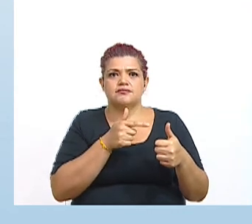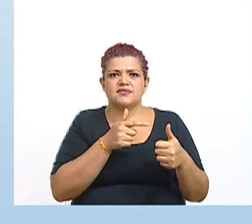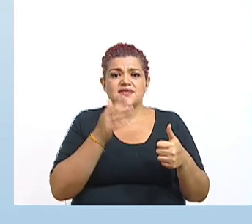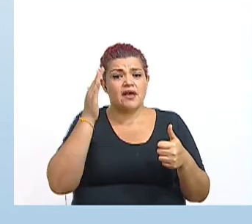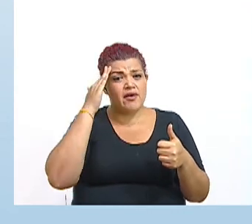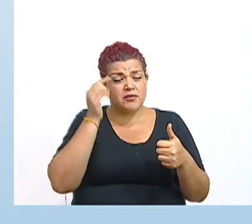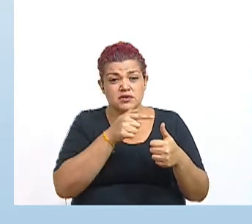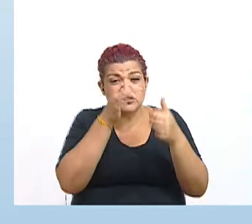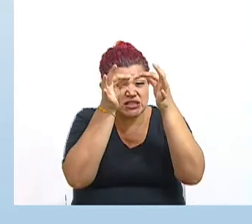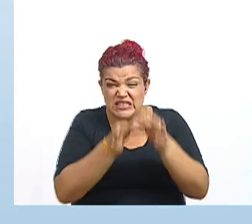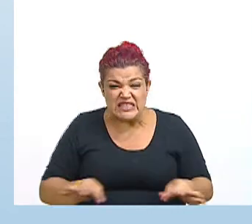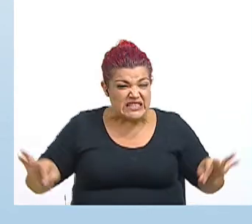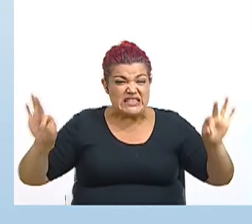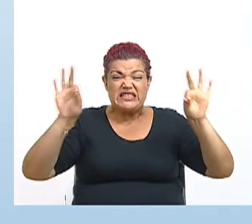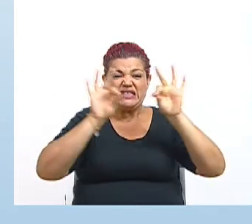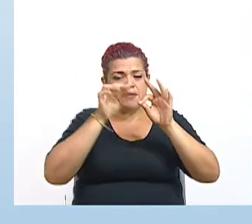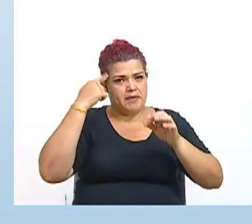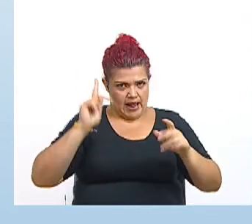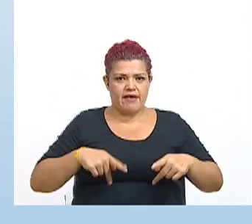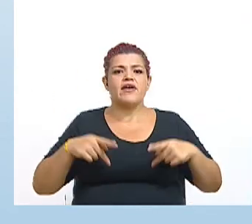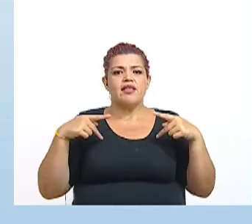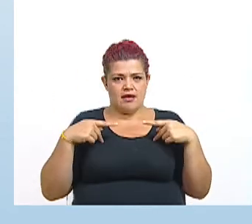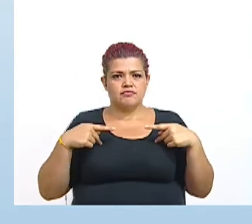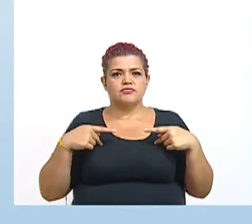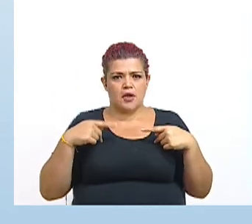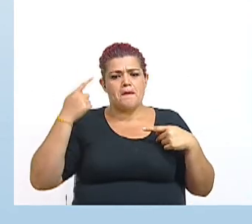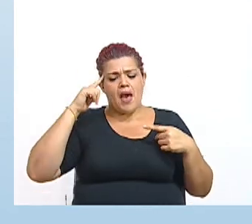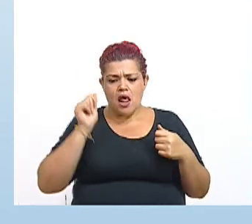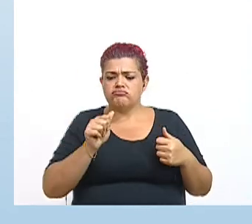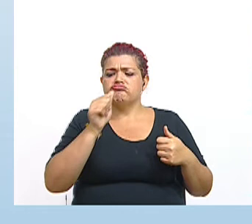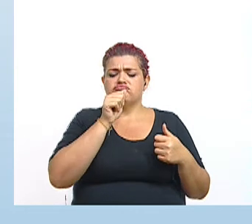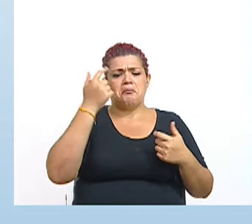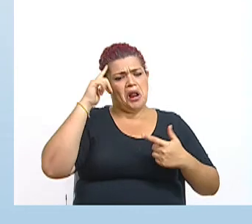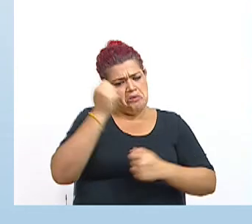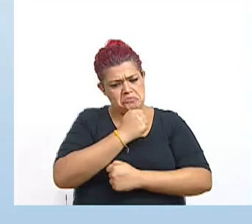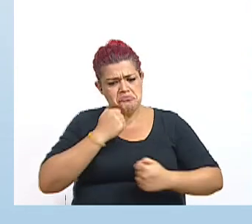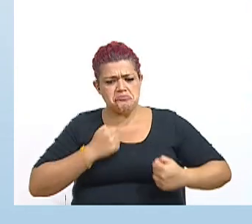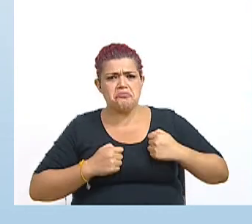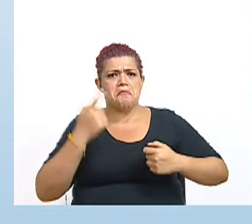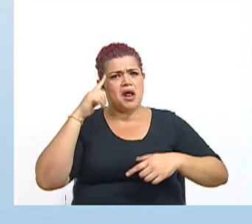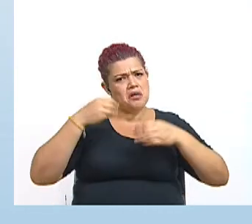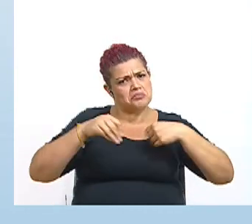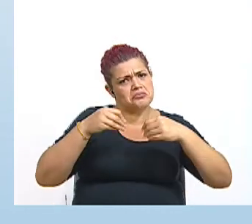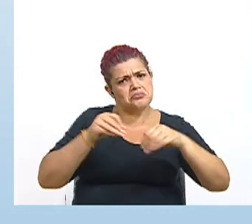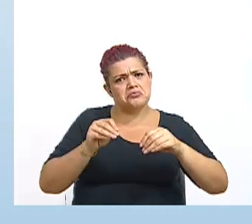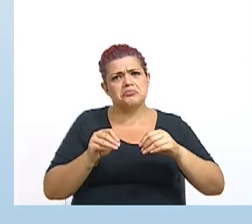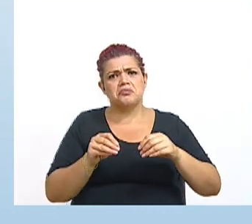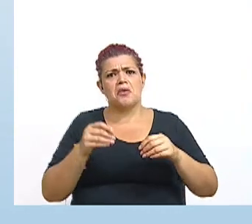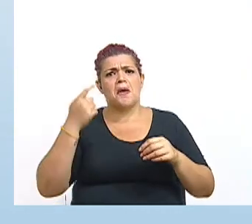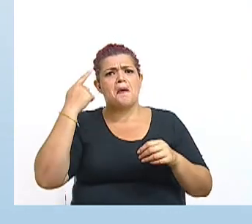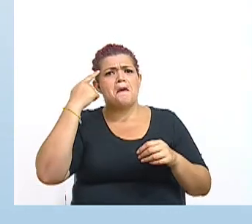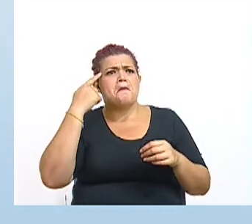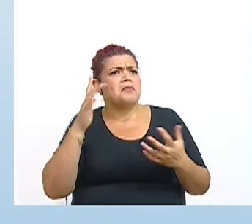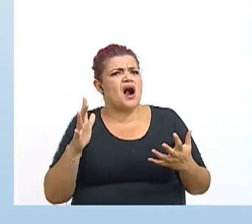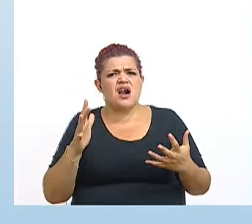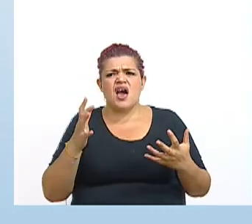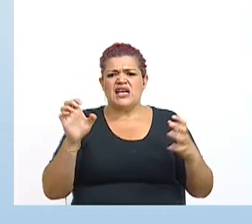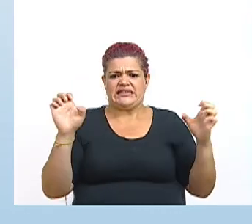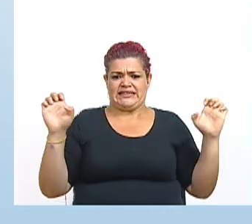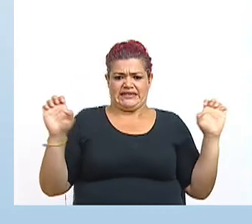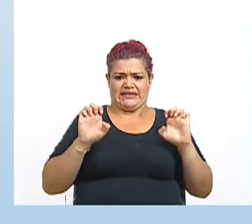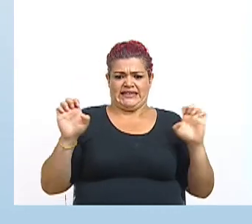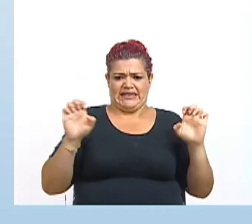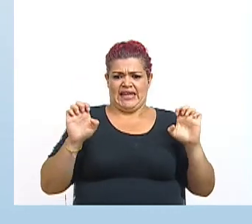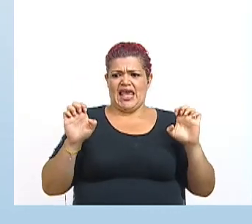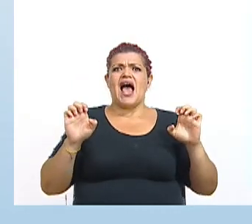sabemos que es fundamental para nuestra vida, para el consumo, para la higiene, para el comercio, para la obtención de energía